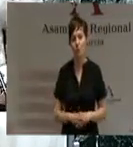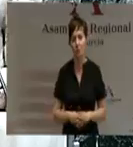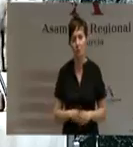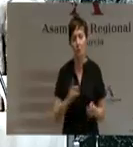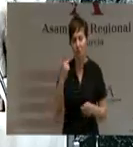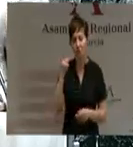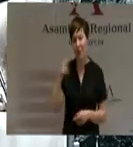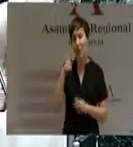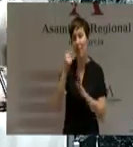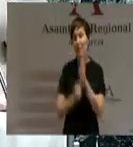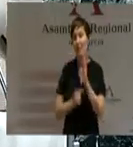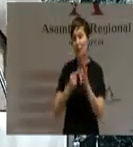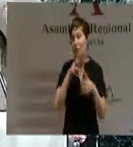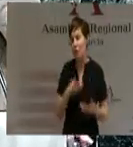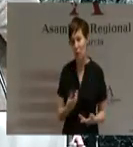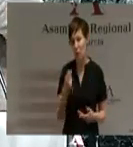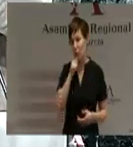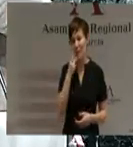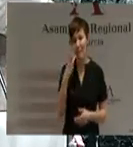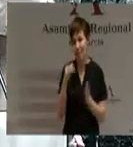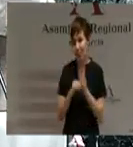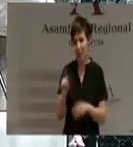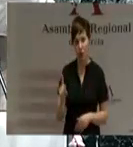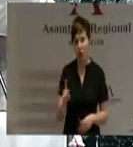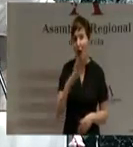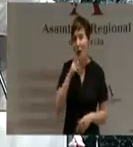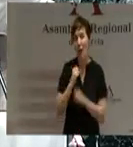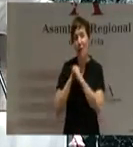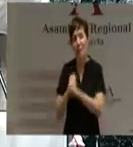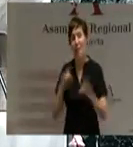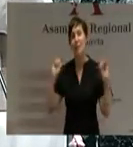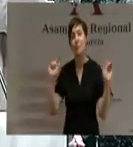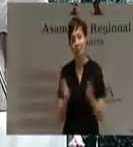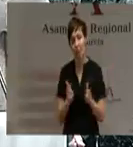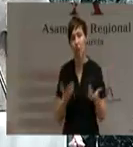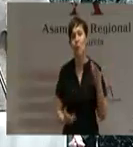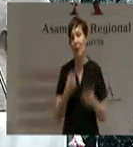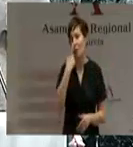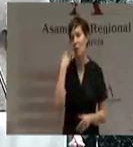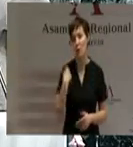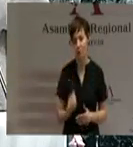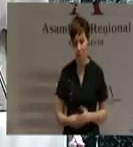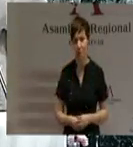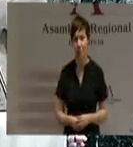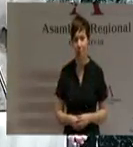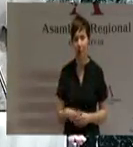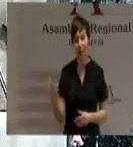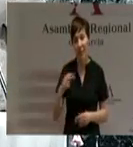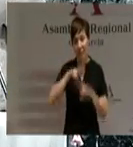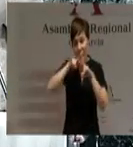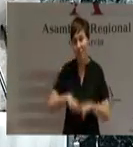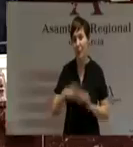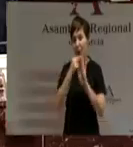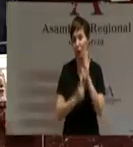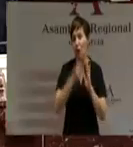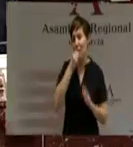datos, no son 30.000. Tenemos menos dependientes ahora que hace un año, señor Ruiz. Debería de mirar los datos